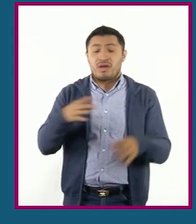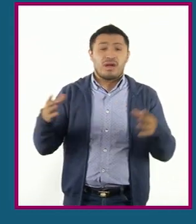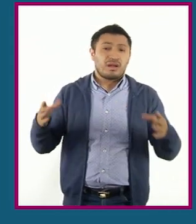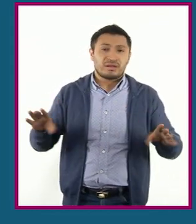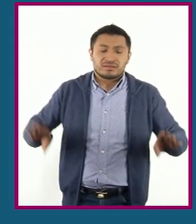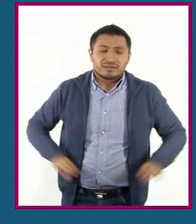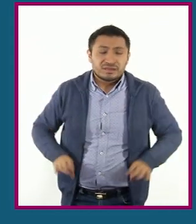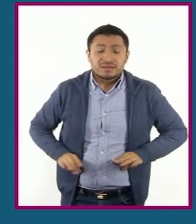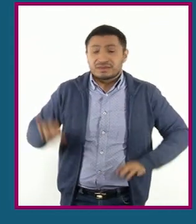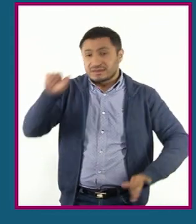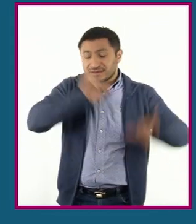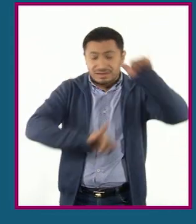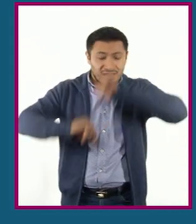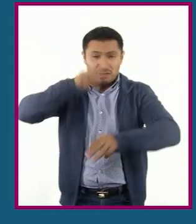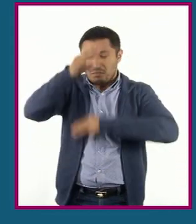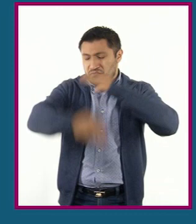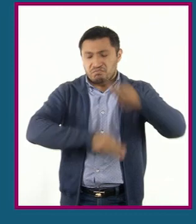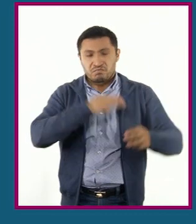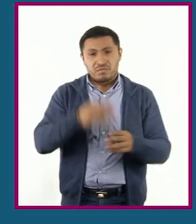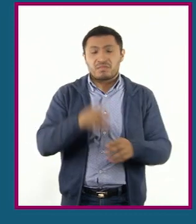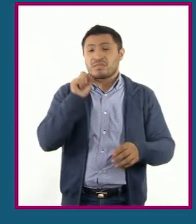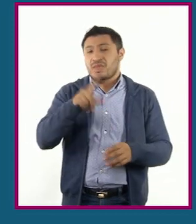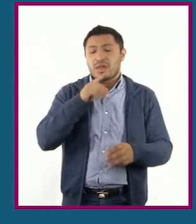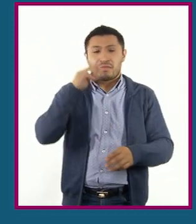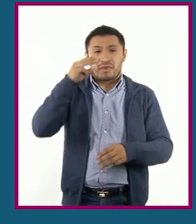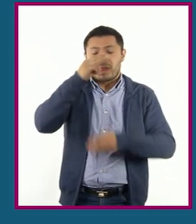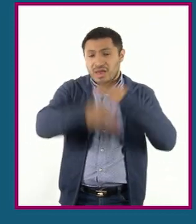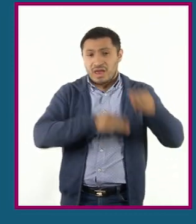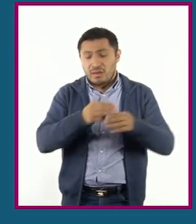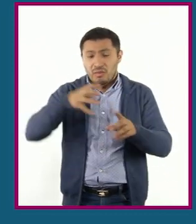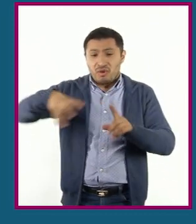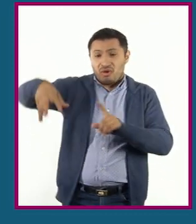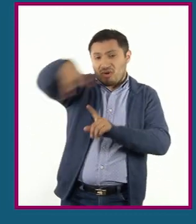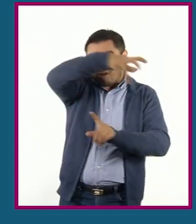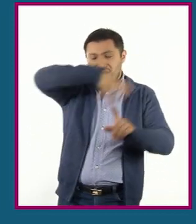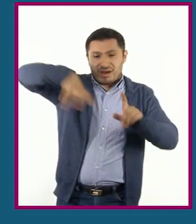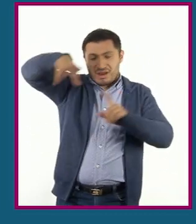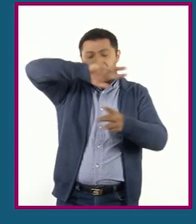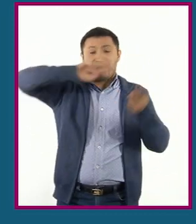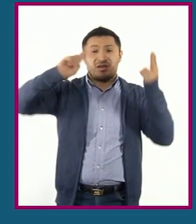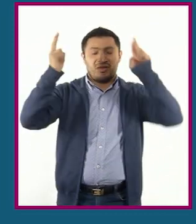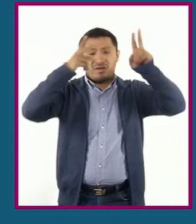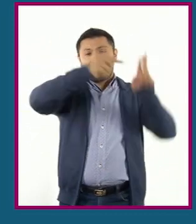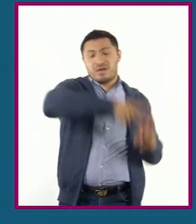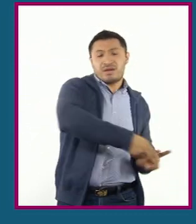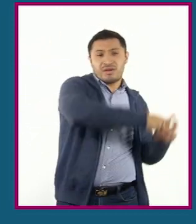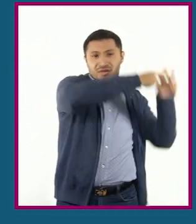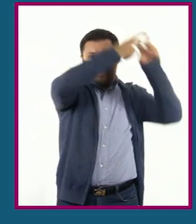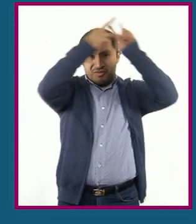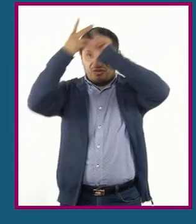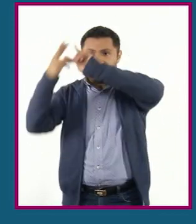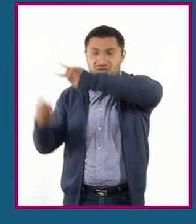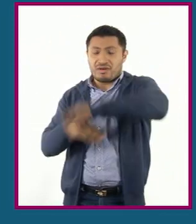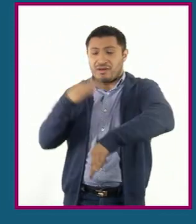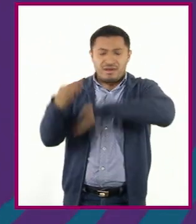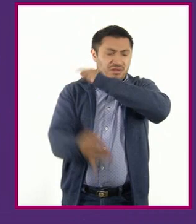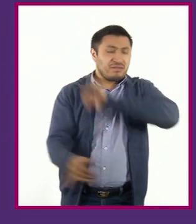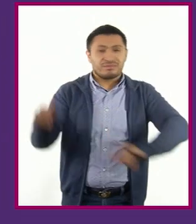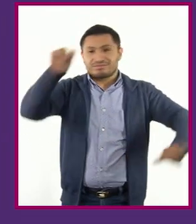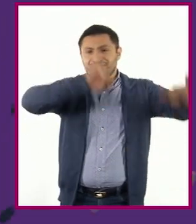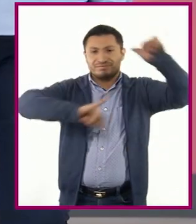compuestos químicos, así como los planetas del sistema solar y las estrellas que lo rodean. Todo es